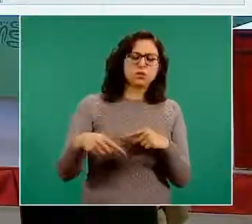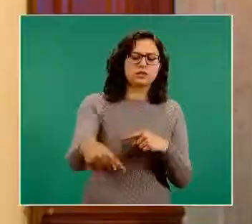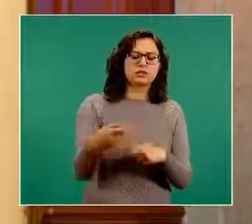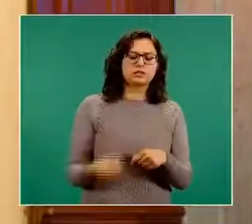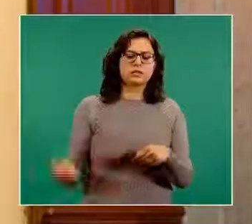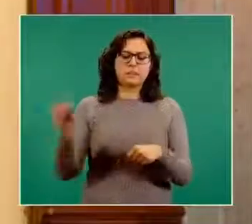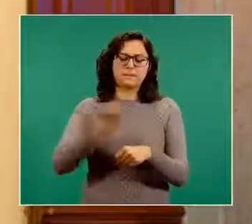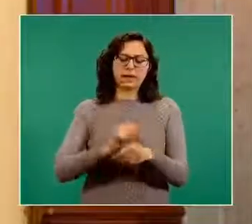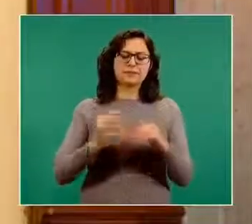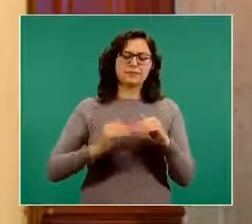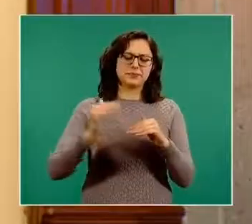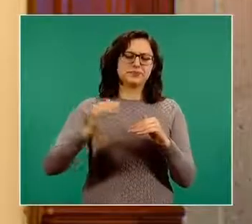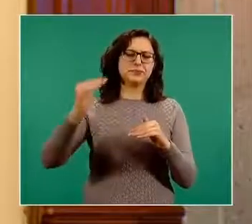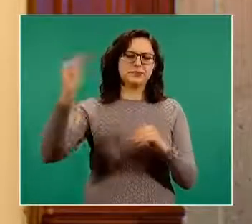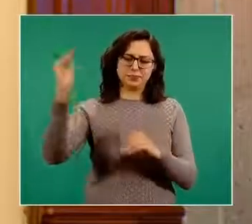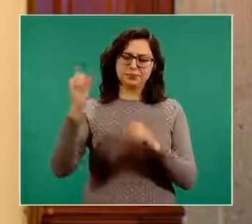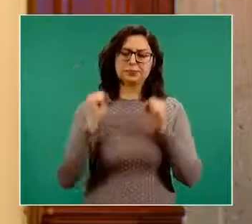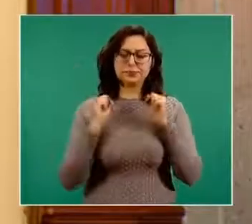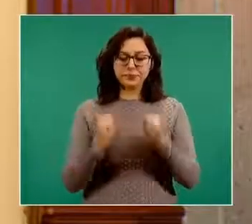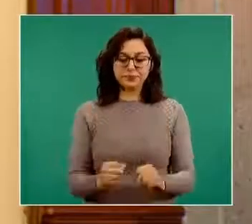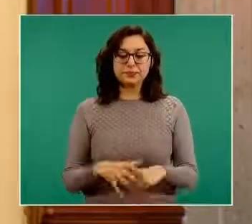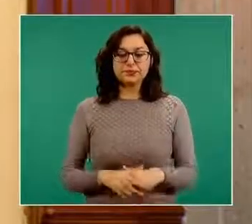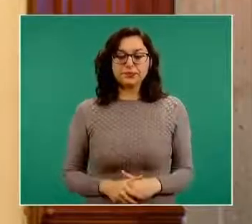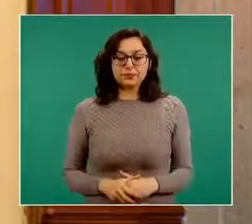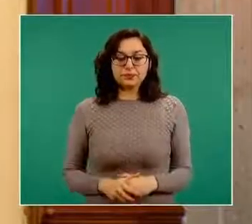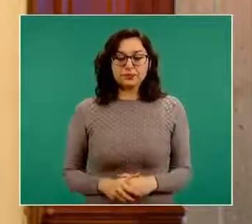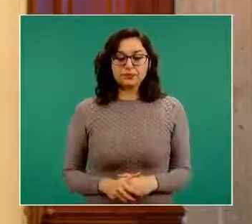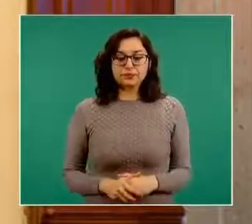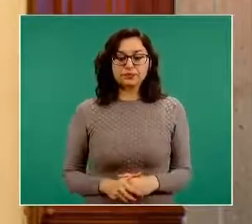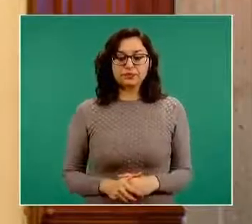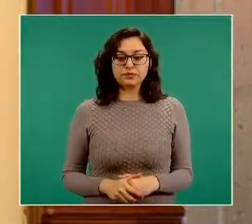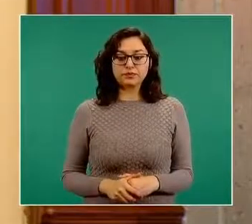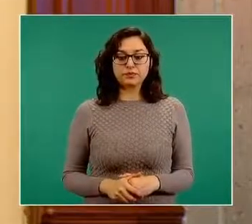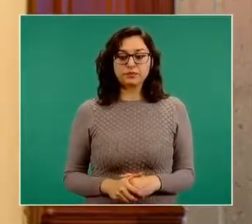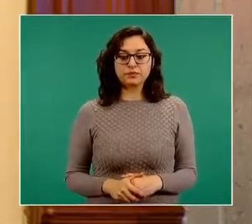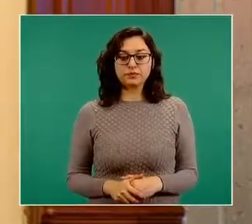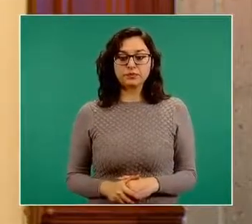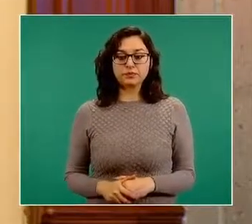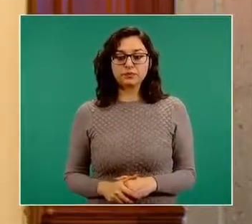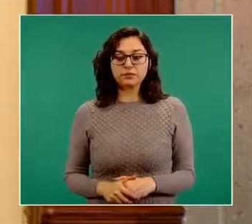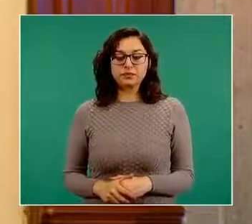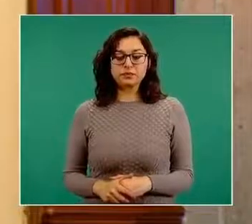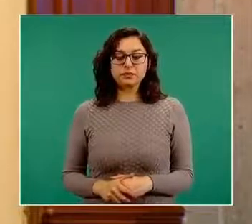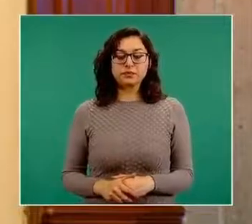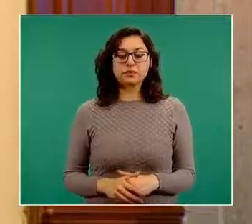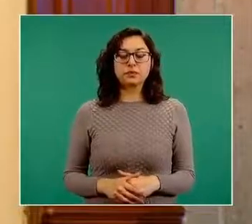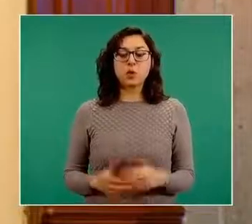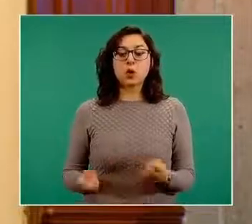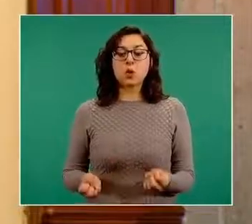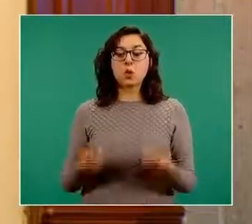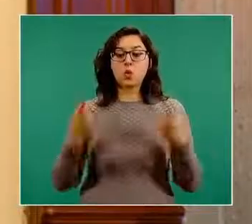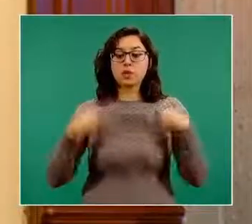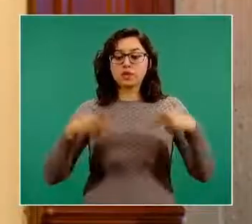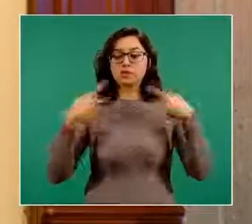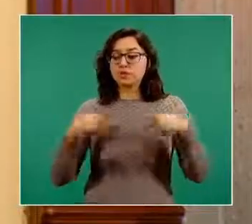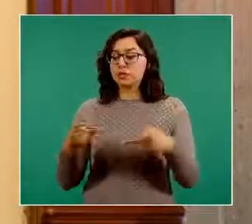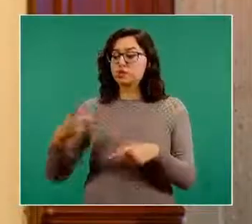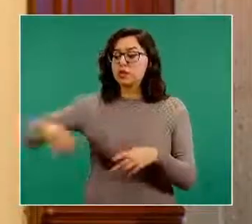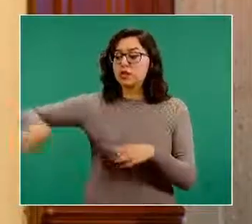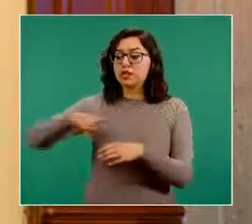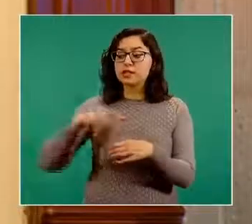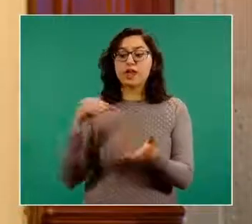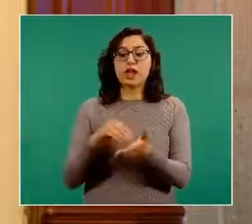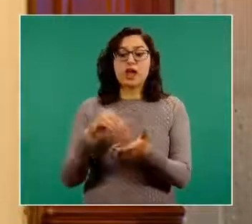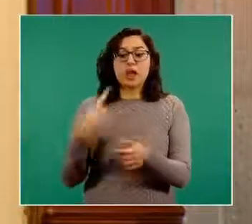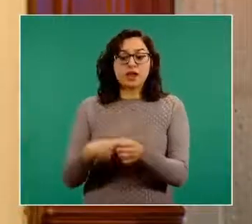la presente semana. Casos activos, nuevamente regresamos al 5% de la totalidad de los casos estimados, estos